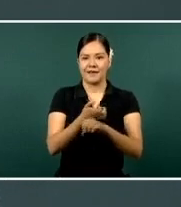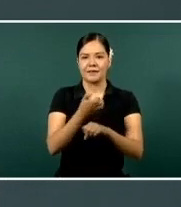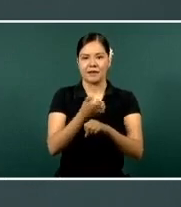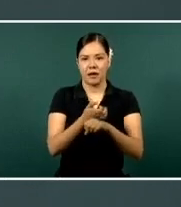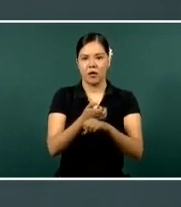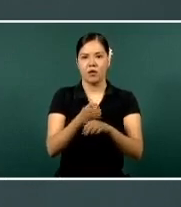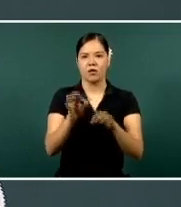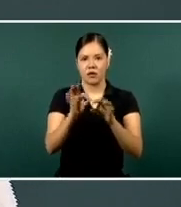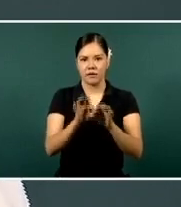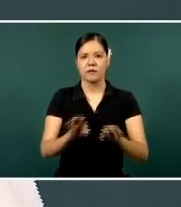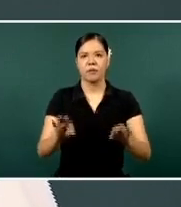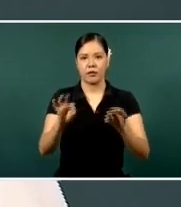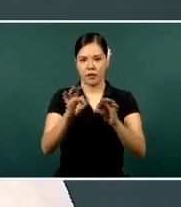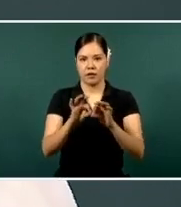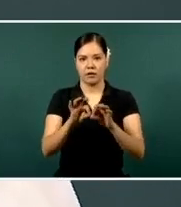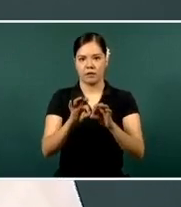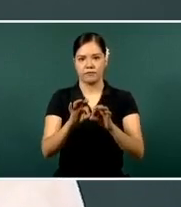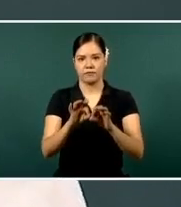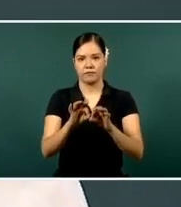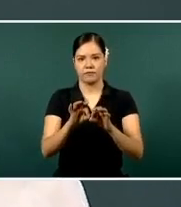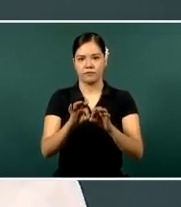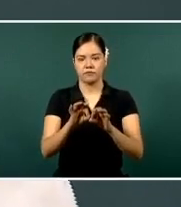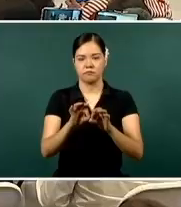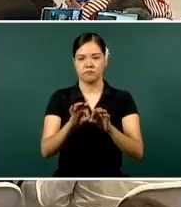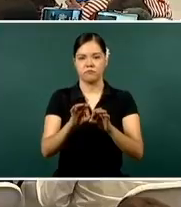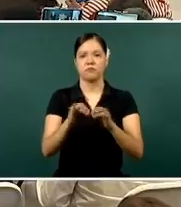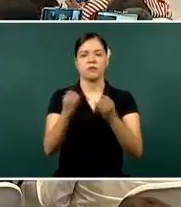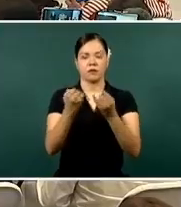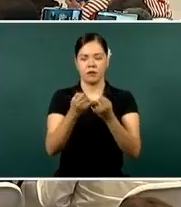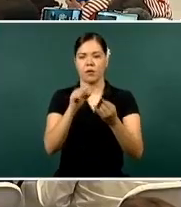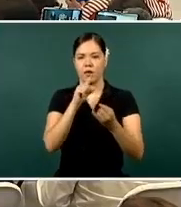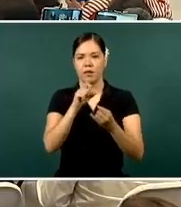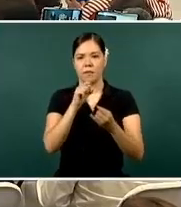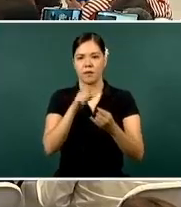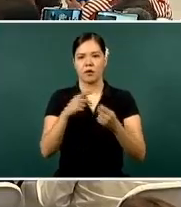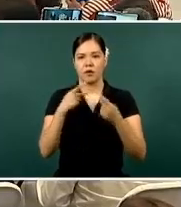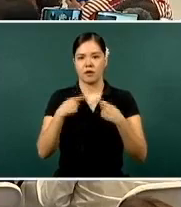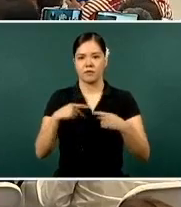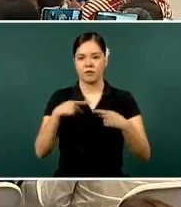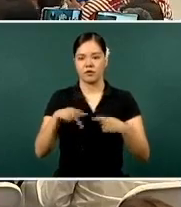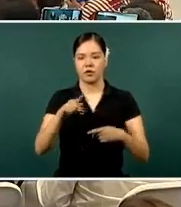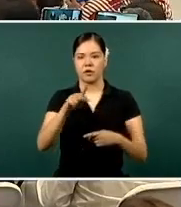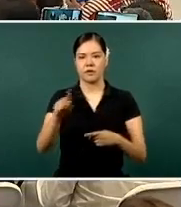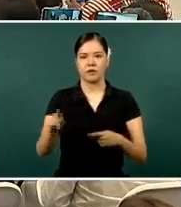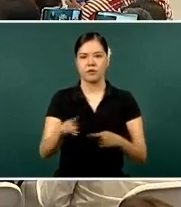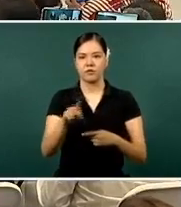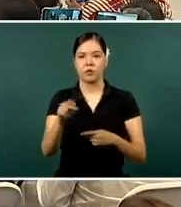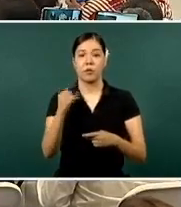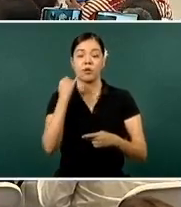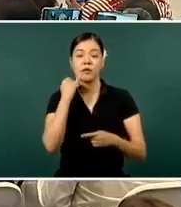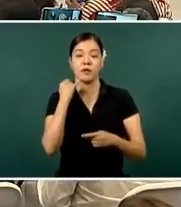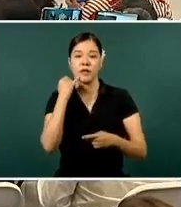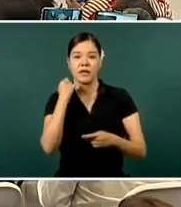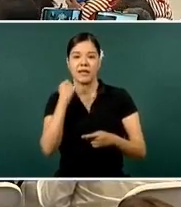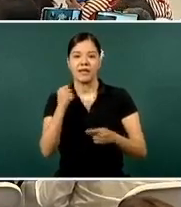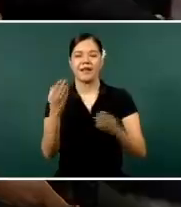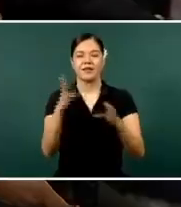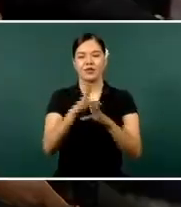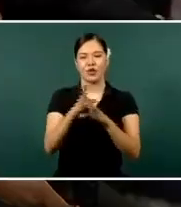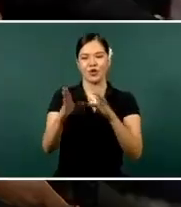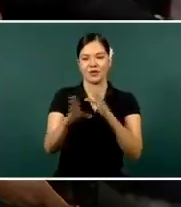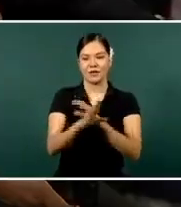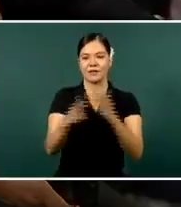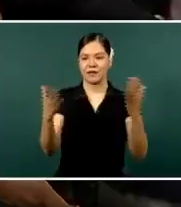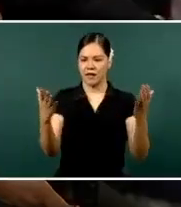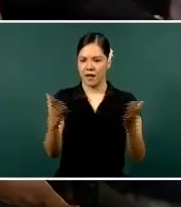como ahora lo estamos viendo con los municipios indígenas, los municipios de usos y costumbres en Oaxaca, en Ayutla de